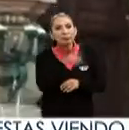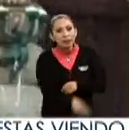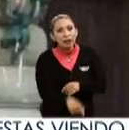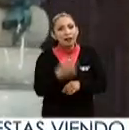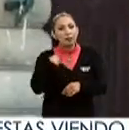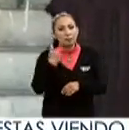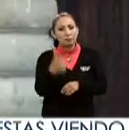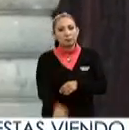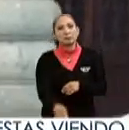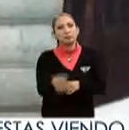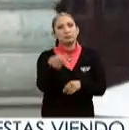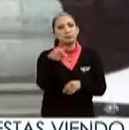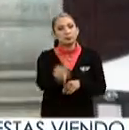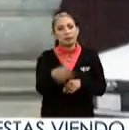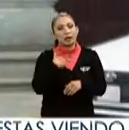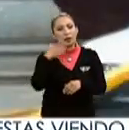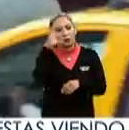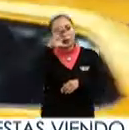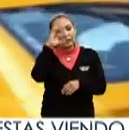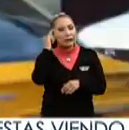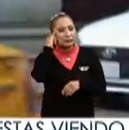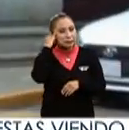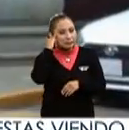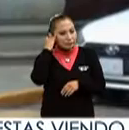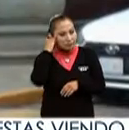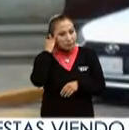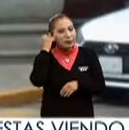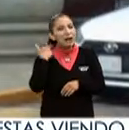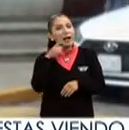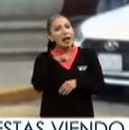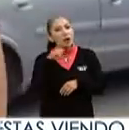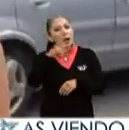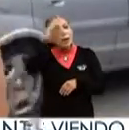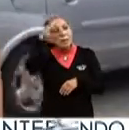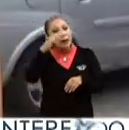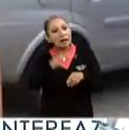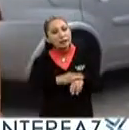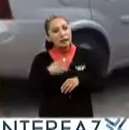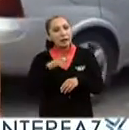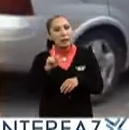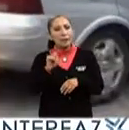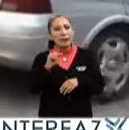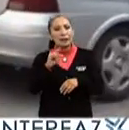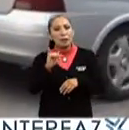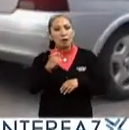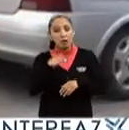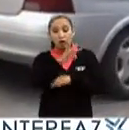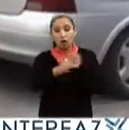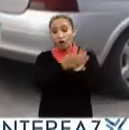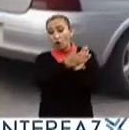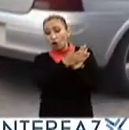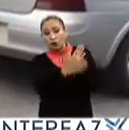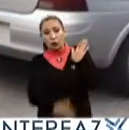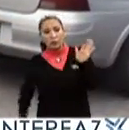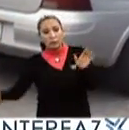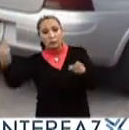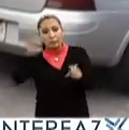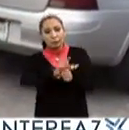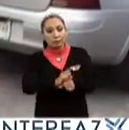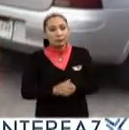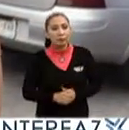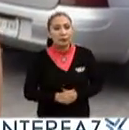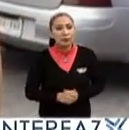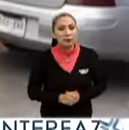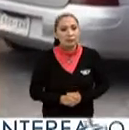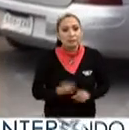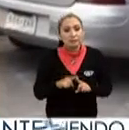la autodeterminación de las culturas indígenas, lengua, memoria y patrimonio. Durante todo el día, diferentes